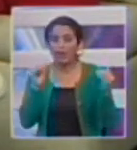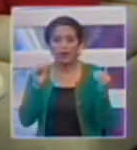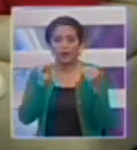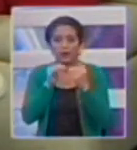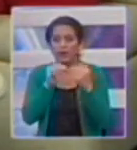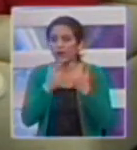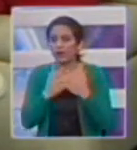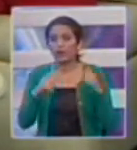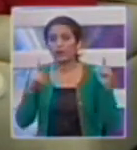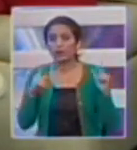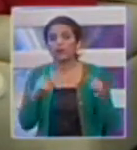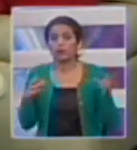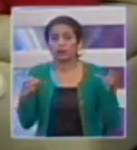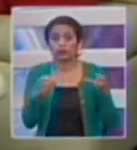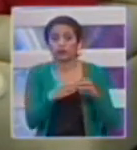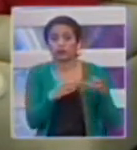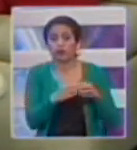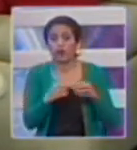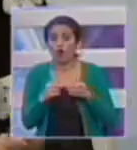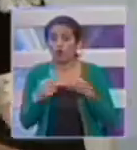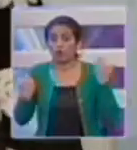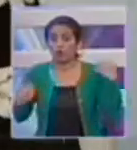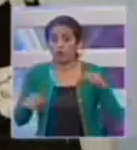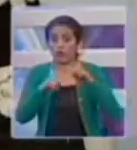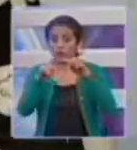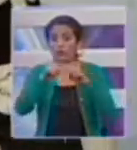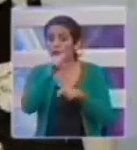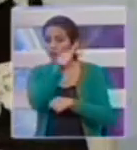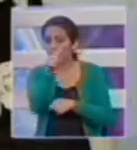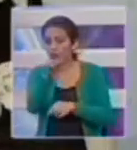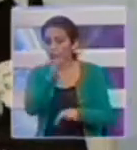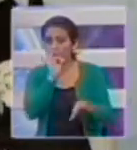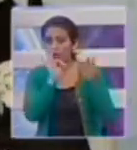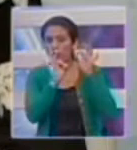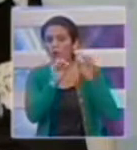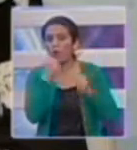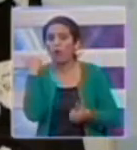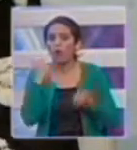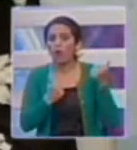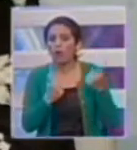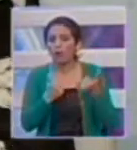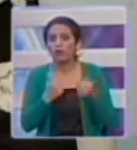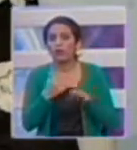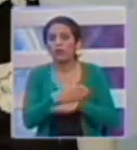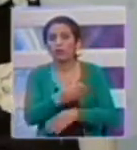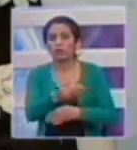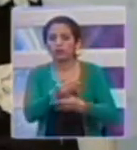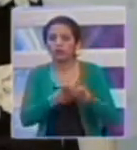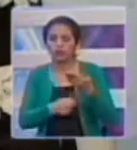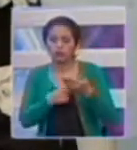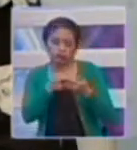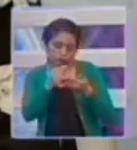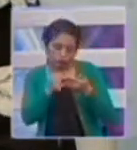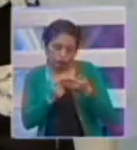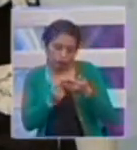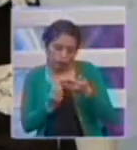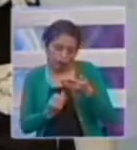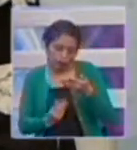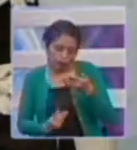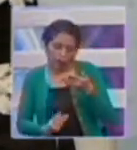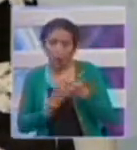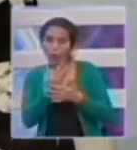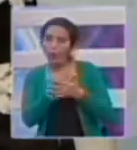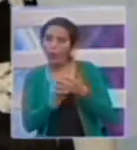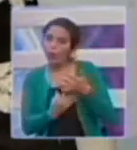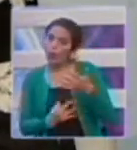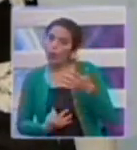hay muchos partidos, escoja usted todos sus candidatos, pero al final, el momento de contar los votos, hay pocos partidos con la posibilidad de lograr las